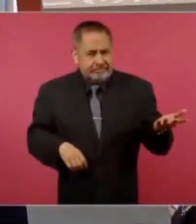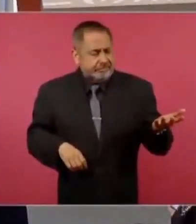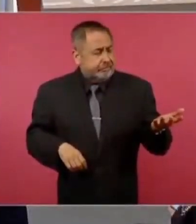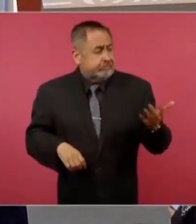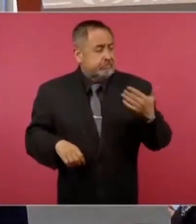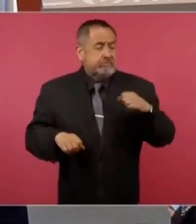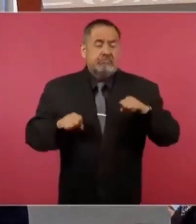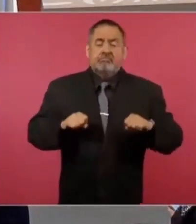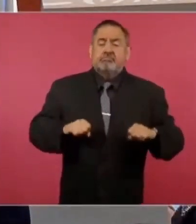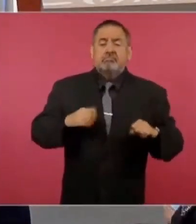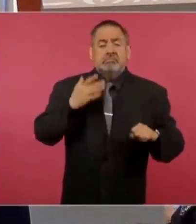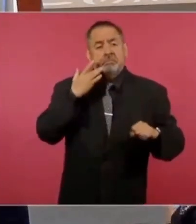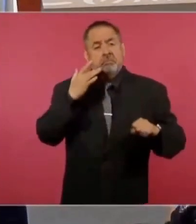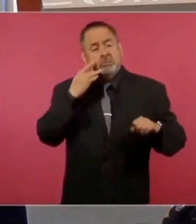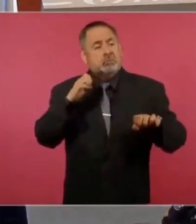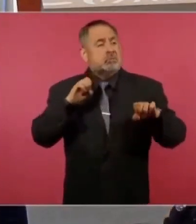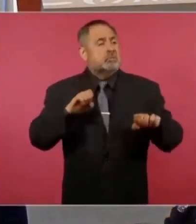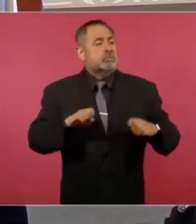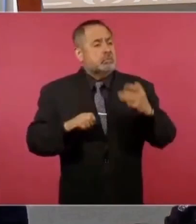vivir